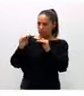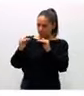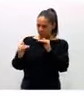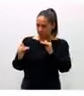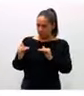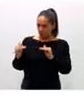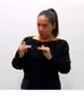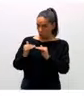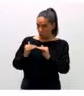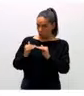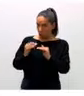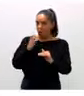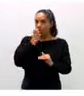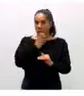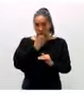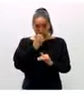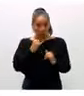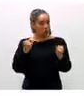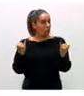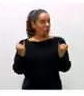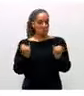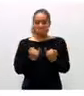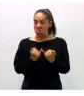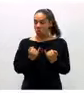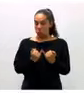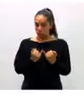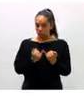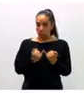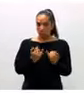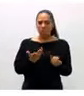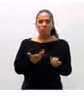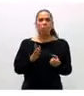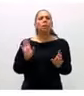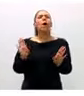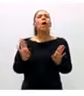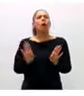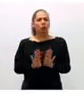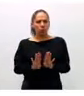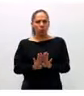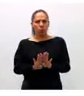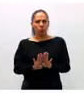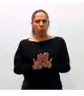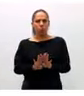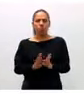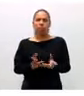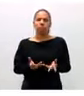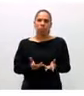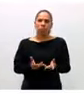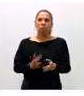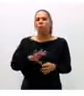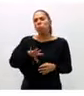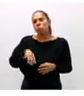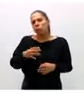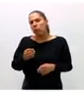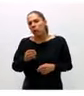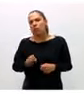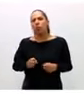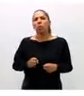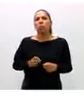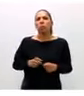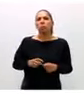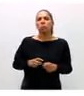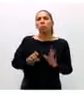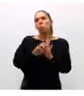abuso, y existen una serie de estrategias para abordarlo, que en esta ocasión no las veremos. Por ejemplo, las aulas en